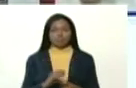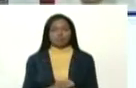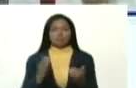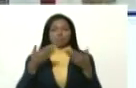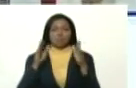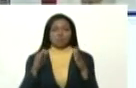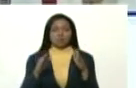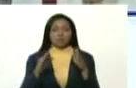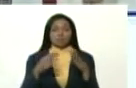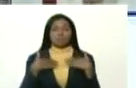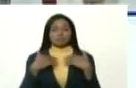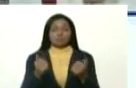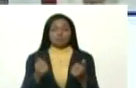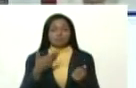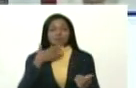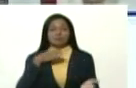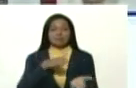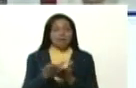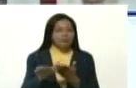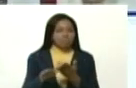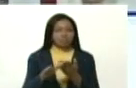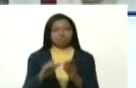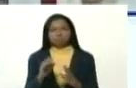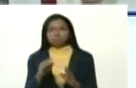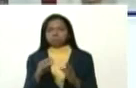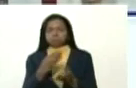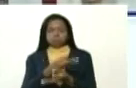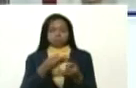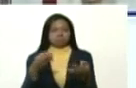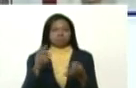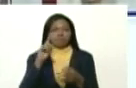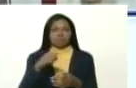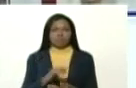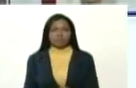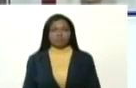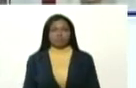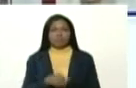público de salud gratuita y de calidad. Tenemos que lograr